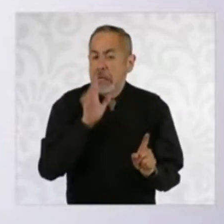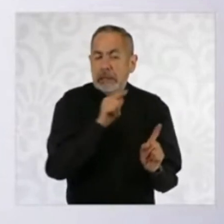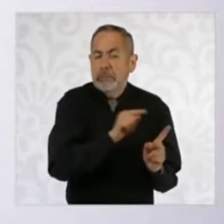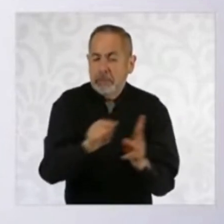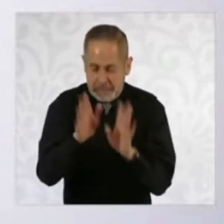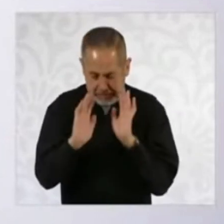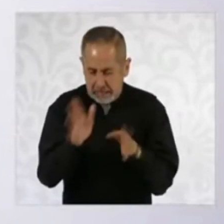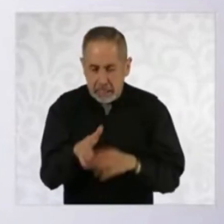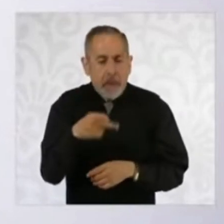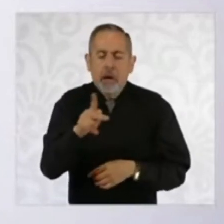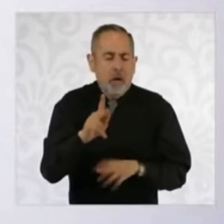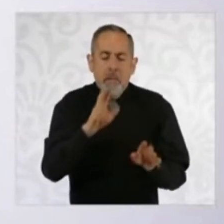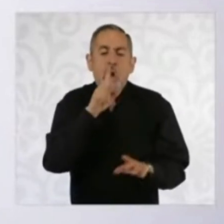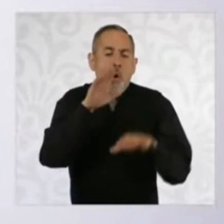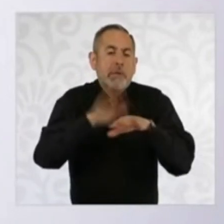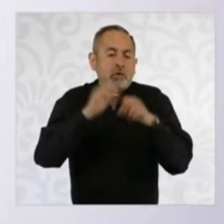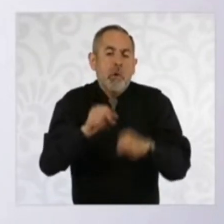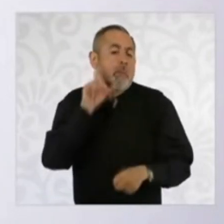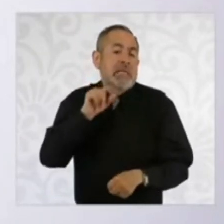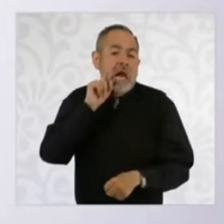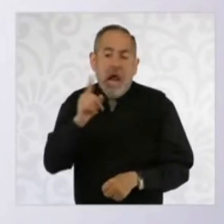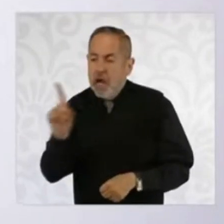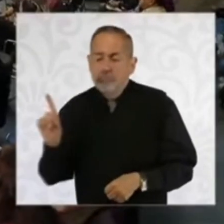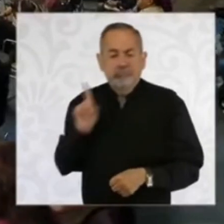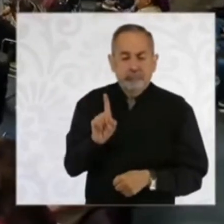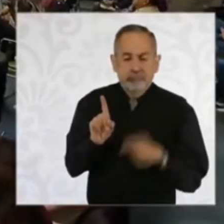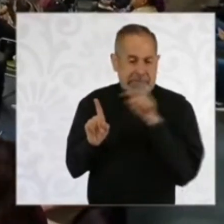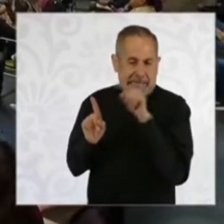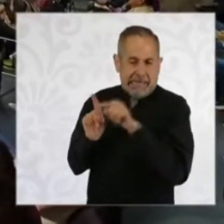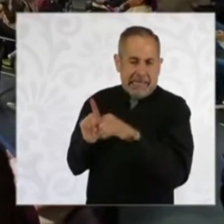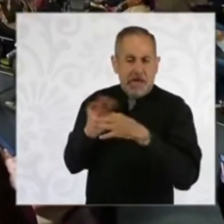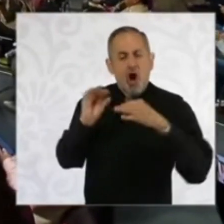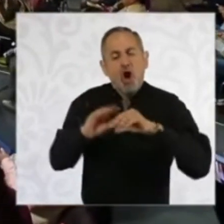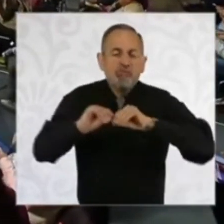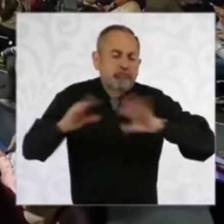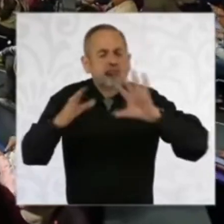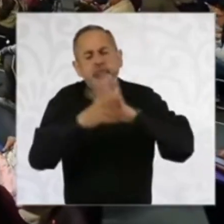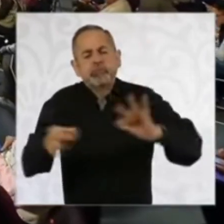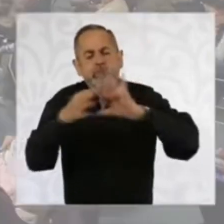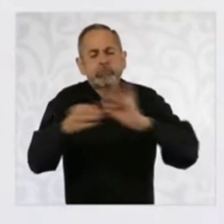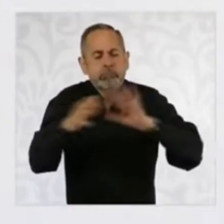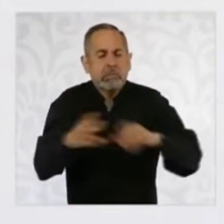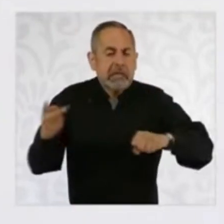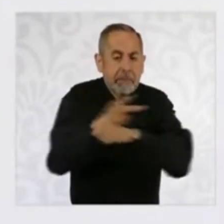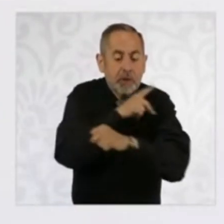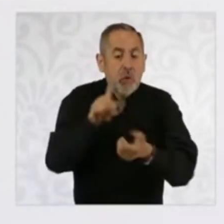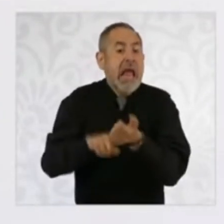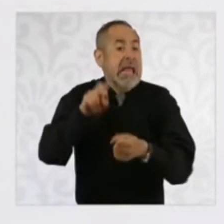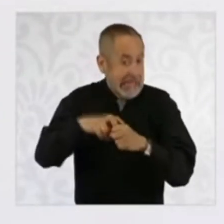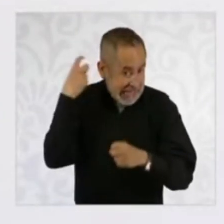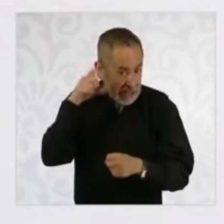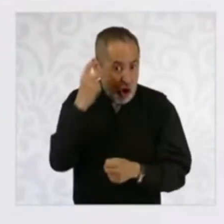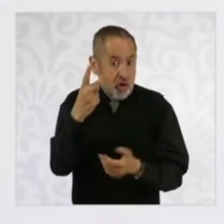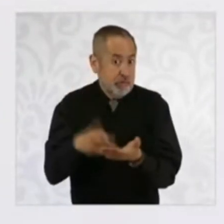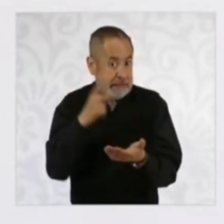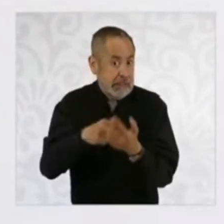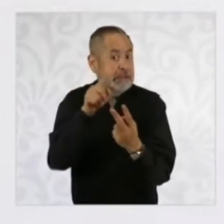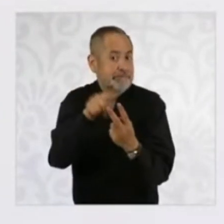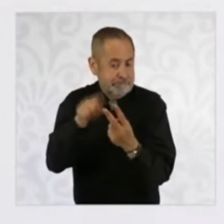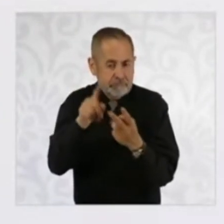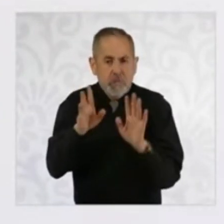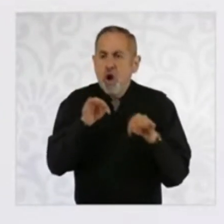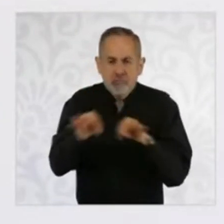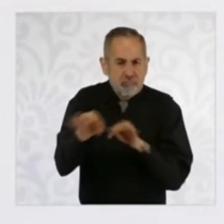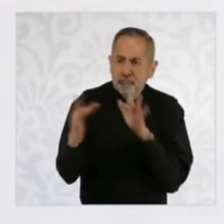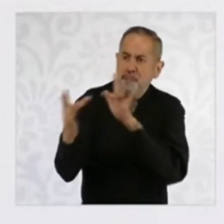investigación, pero quisiera que fueran ellos quien informara claramente 2 episodios que ya tuvimos en Querétaro. Y se está trabajando